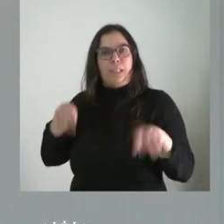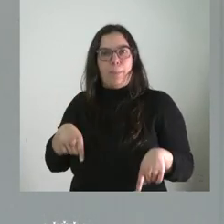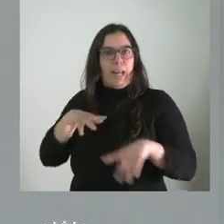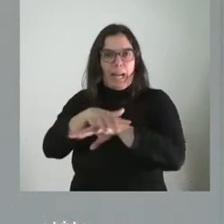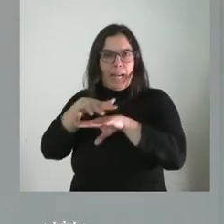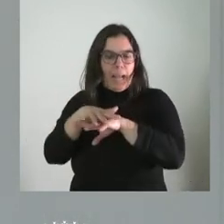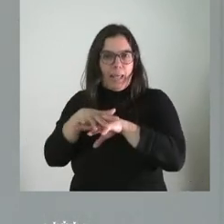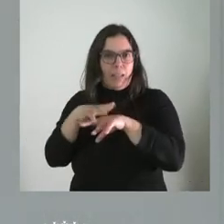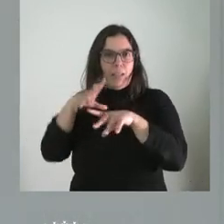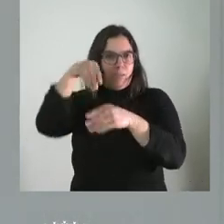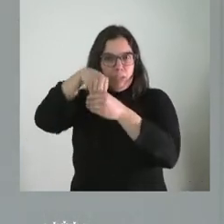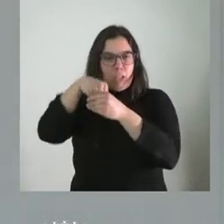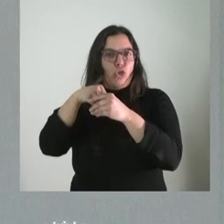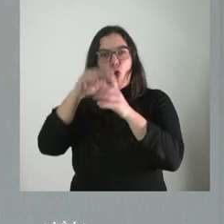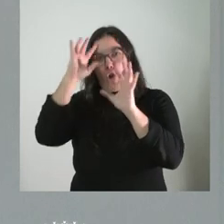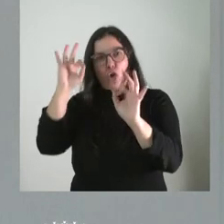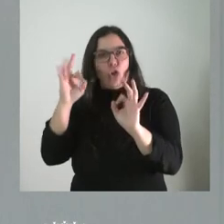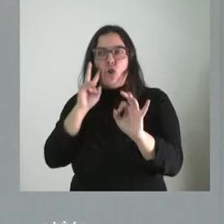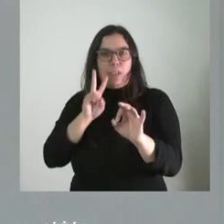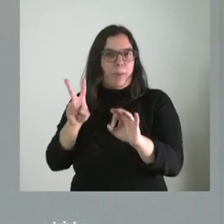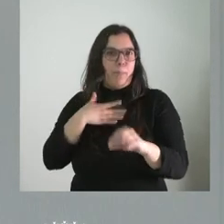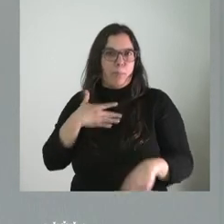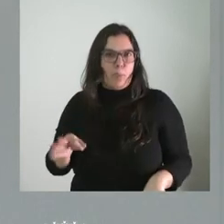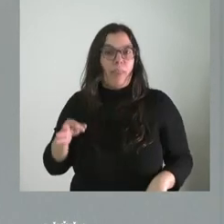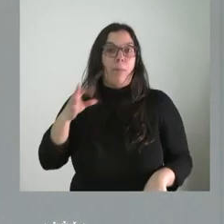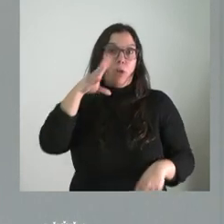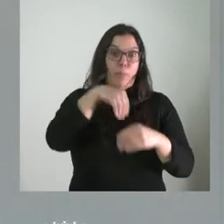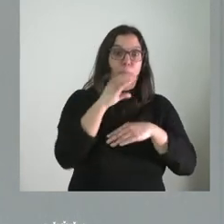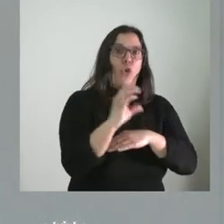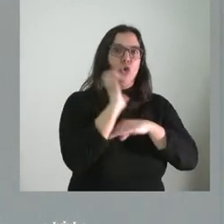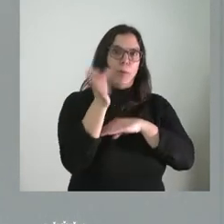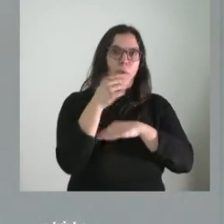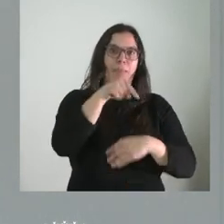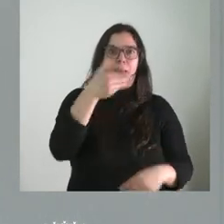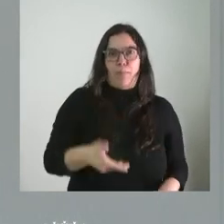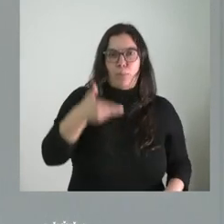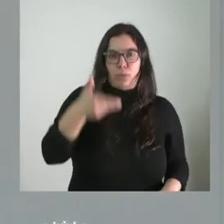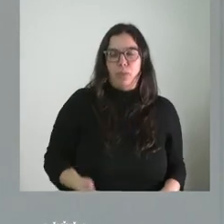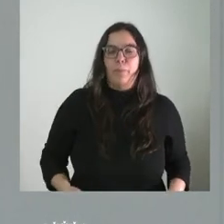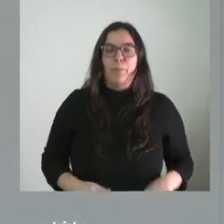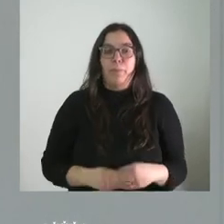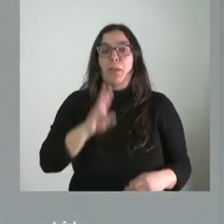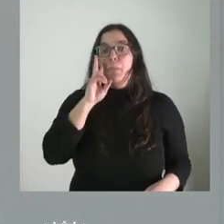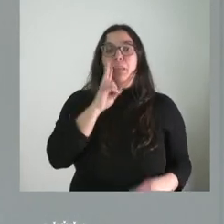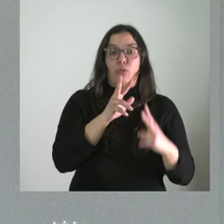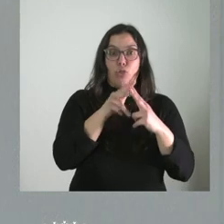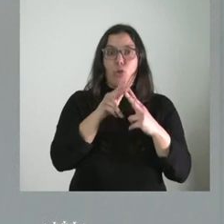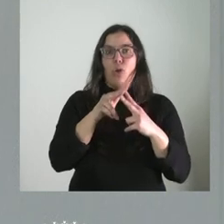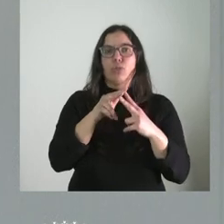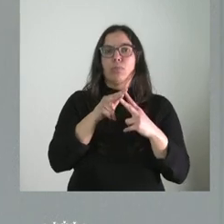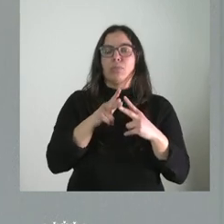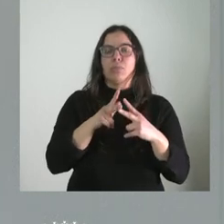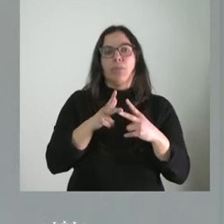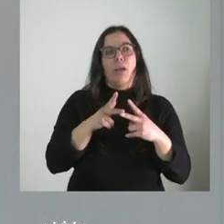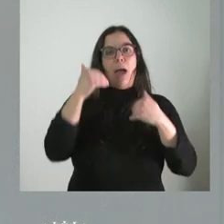de las redes de fibra disponibles pues ya era accesible para el conjunto de Los profesionales sanitarios ven ustedes que son dos elementos que favorecen de forma muy